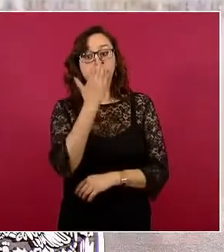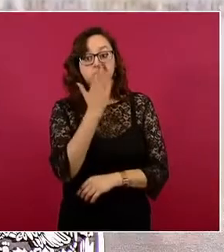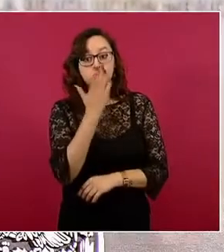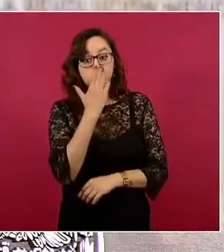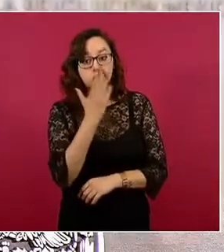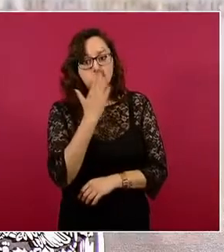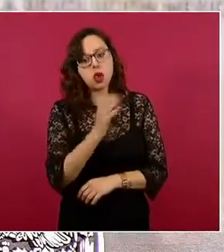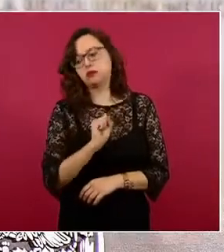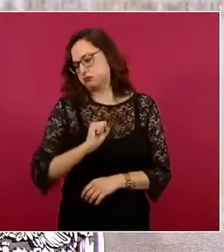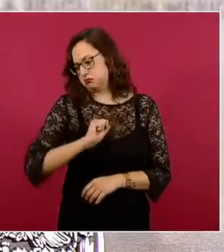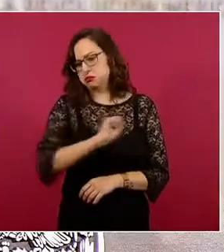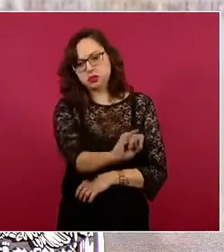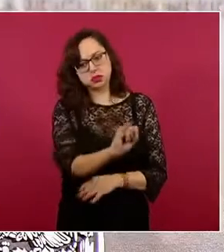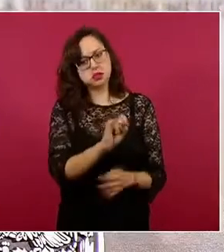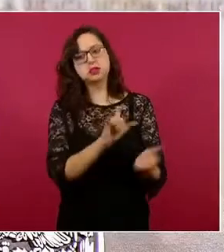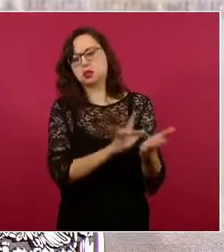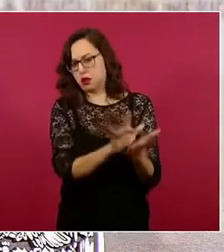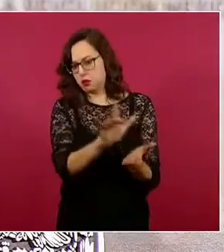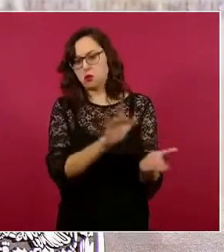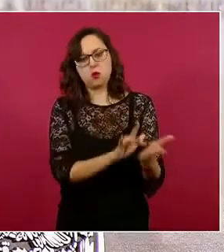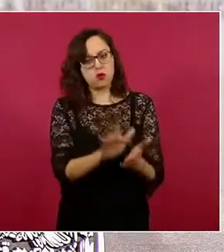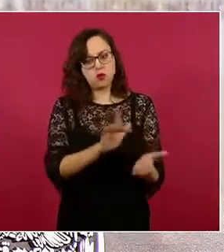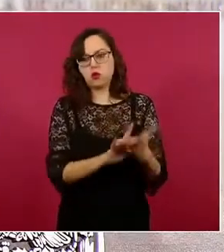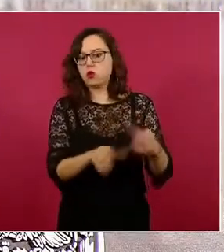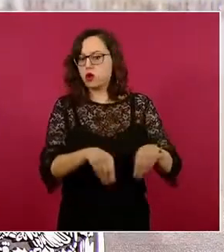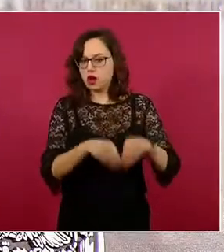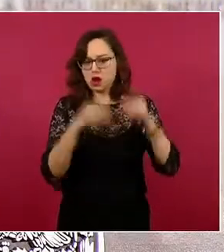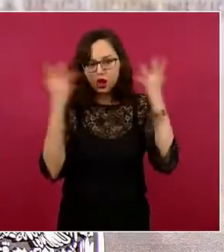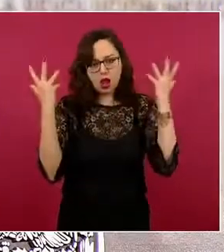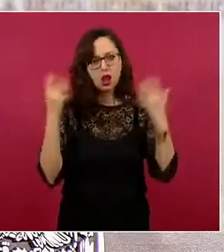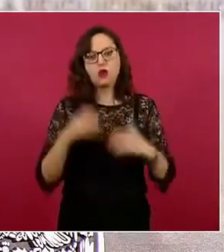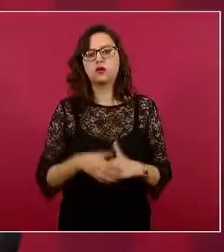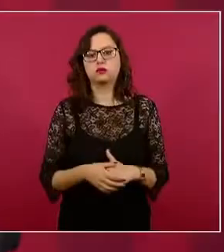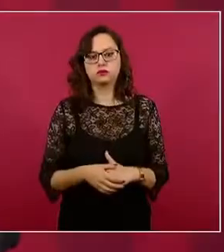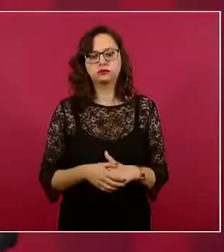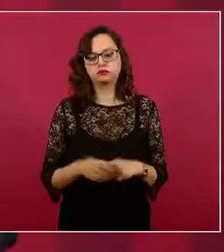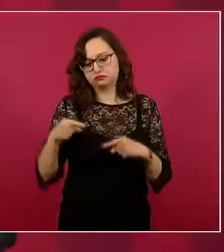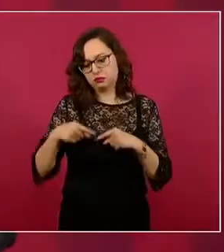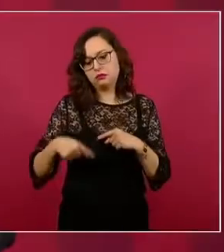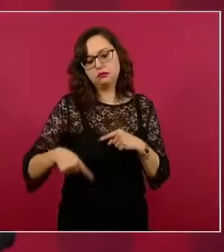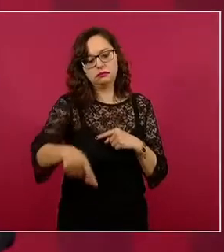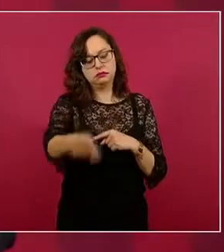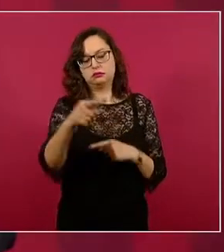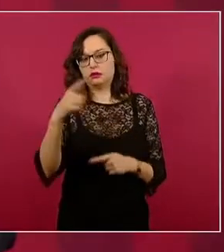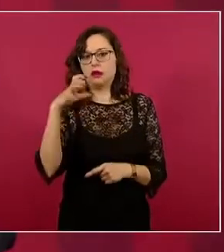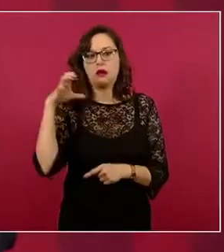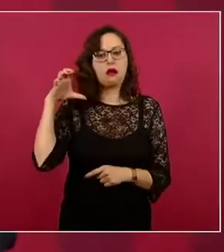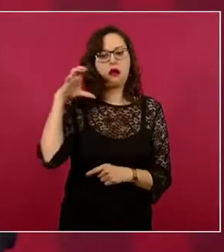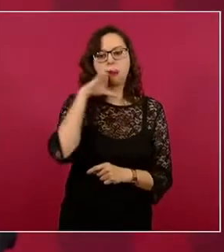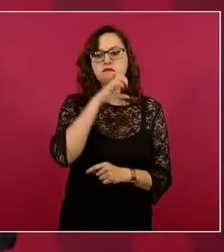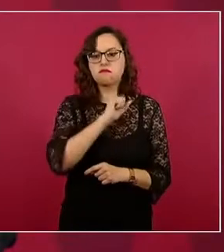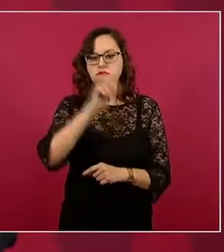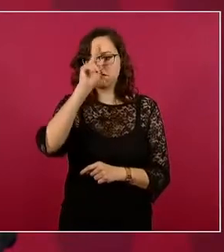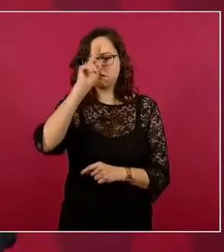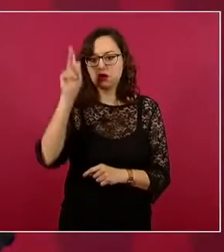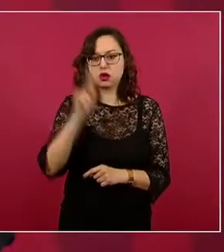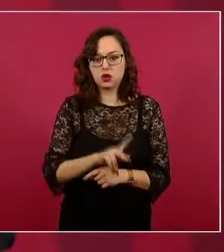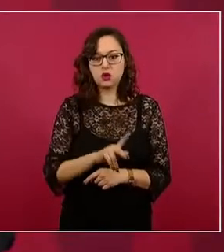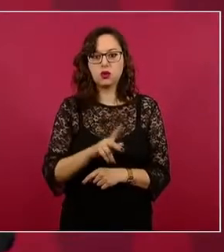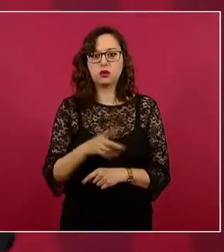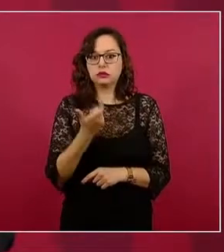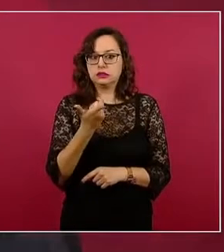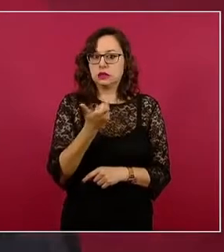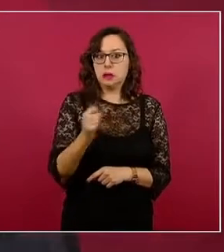el apoyo, es decir, el subsidio, para que no haya aumento en esta temporada de